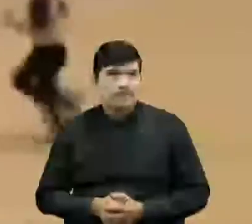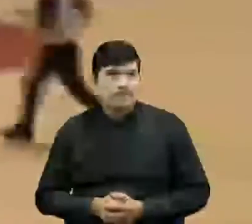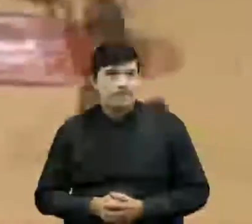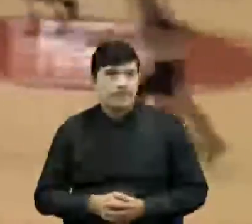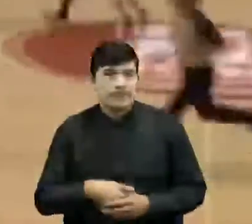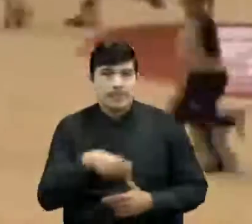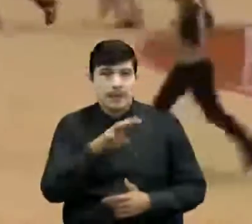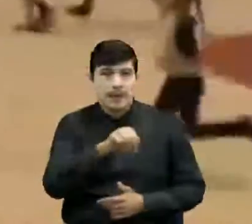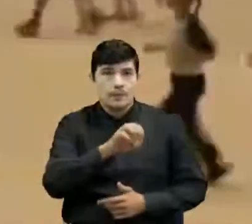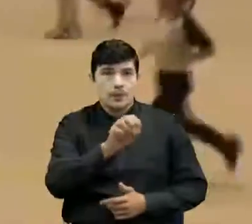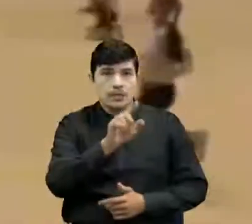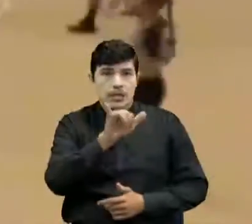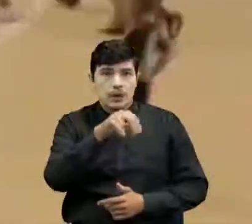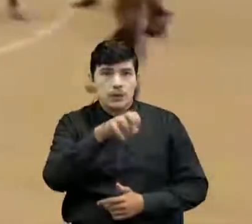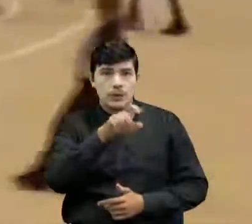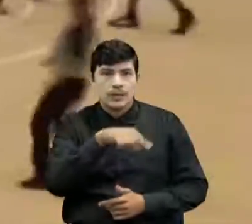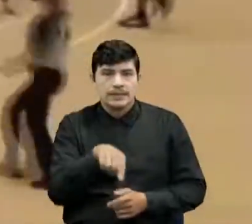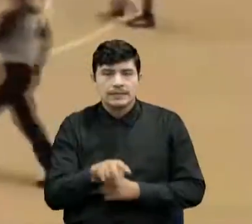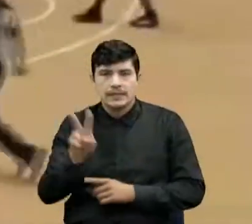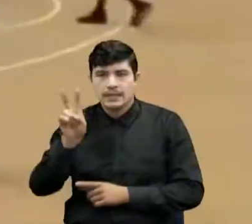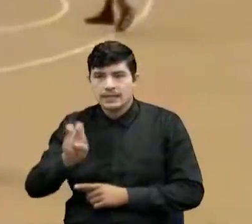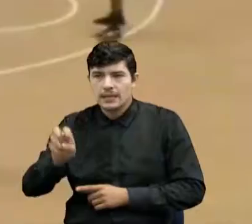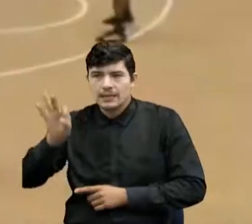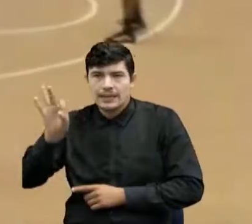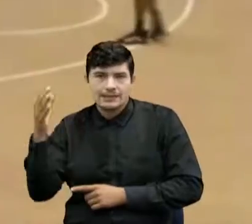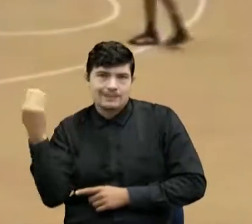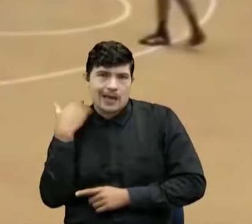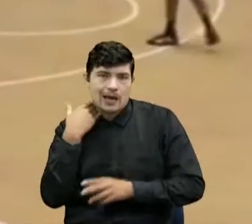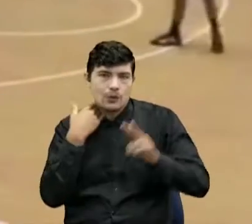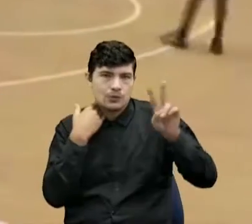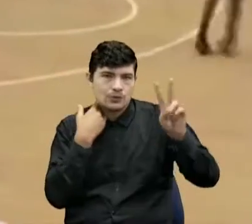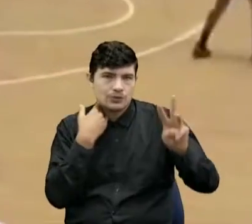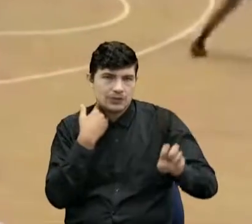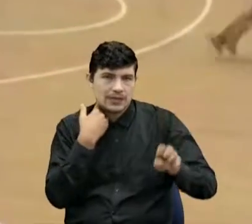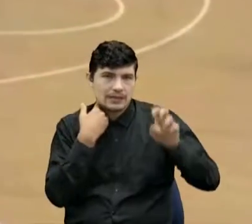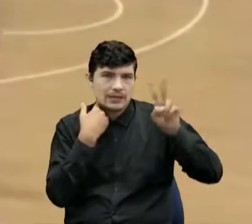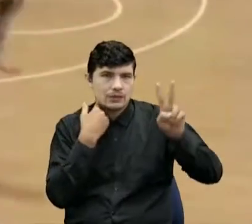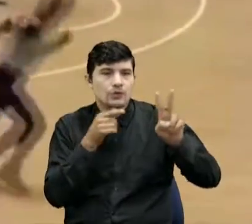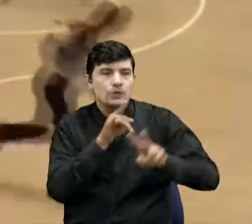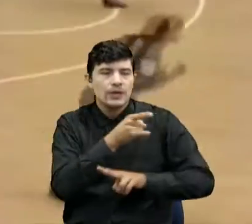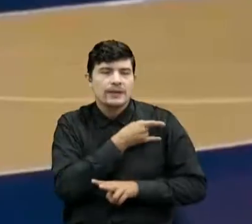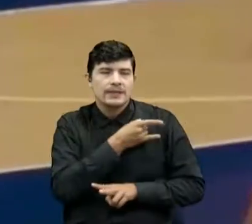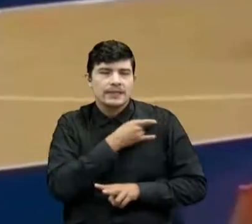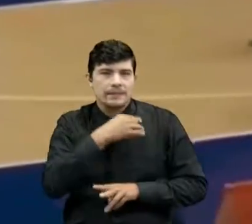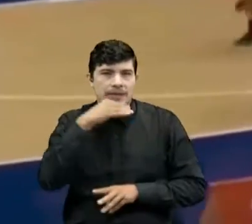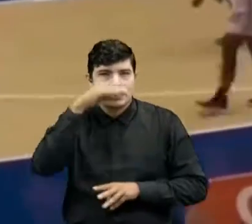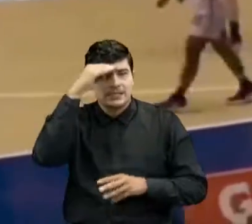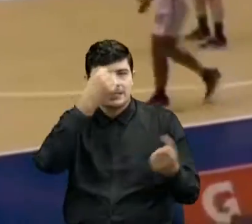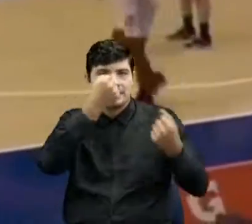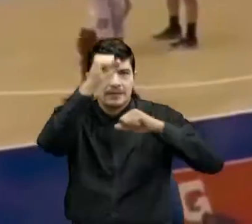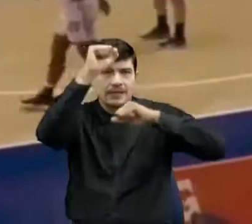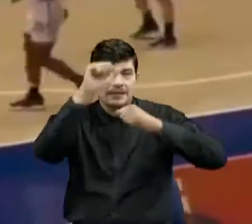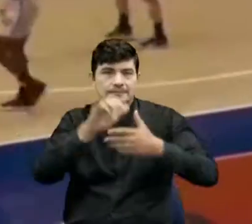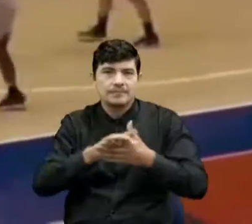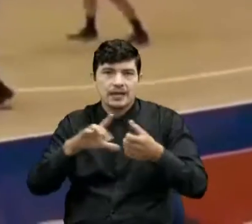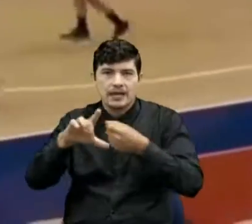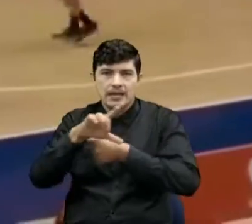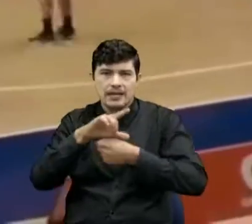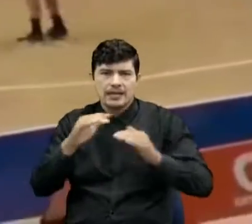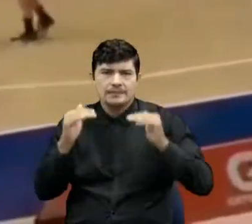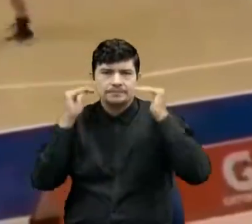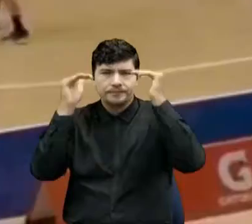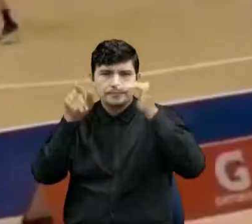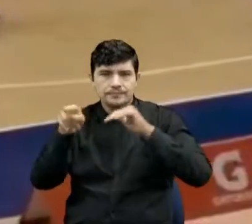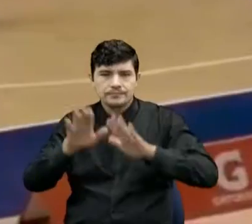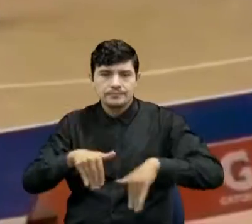Las Motilonas cayeron 73-82 ante la Universidad de Medellín en la Liga Superior de Baloncesto en un vibrante